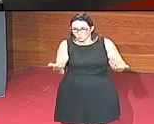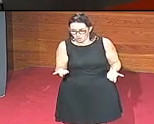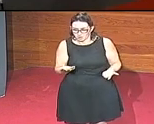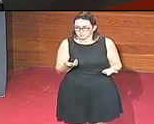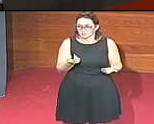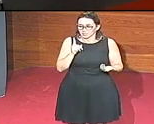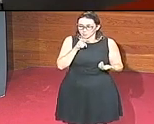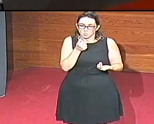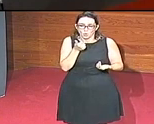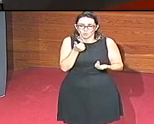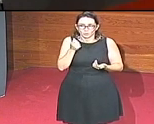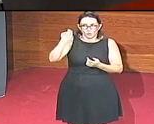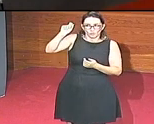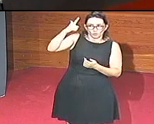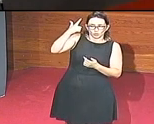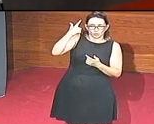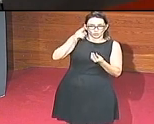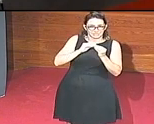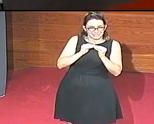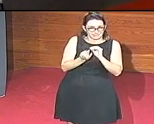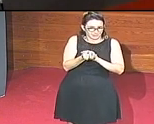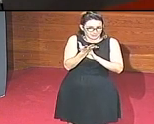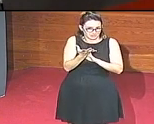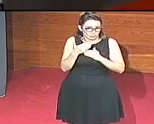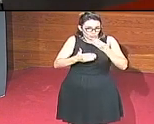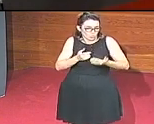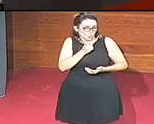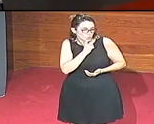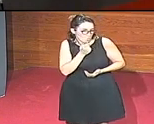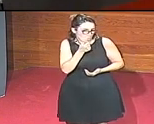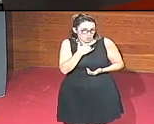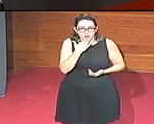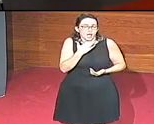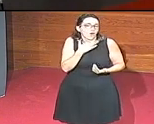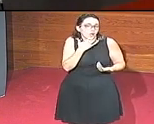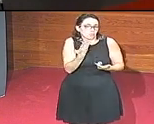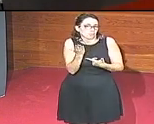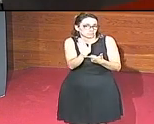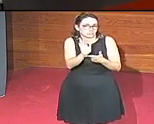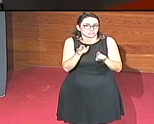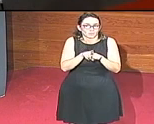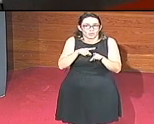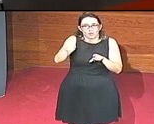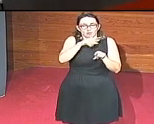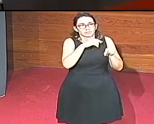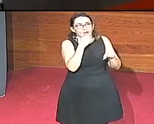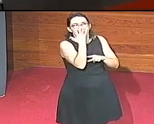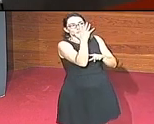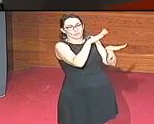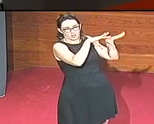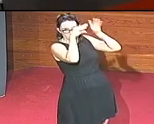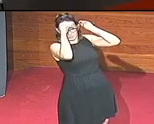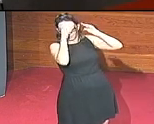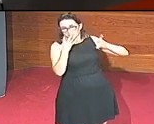fotosíntesis hacer un poquito un compendio de todo lo que se sabe de lo que todo lo que puede enseñarle a alguien sobre un árbol yo planteo